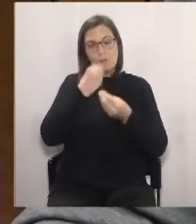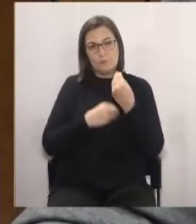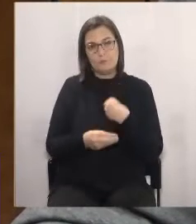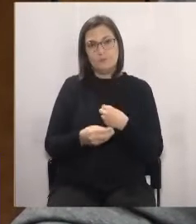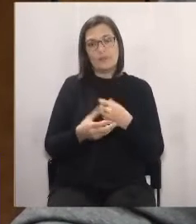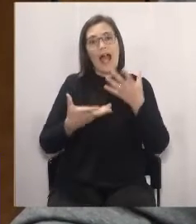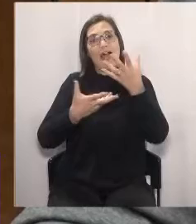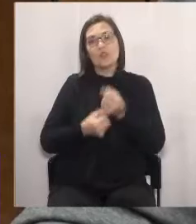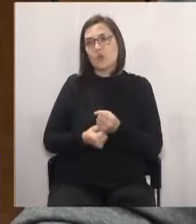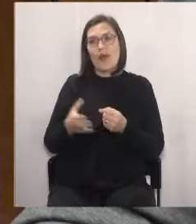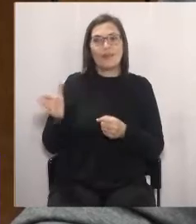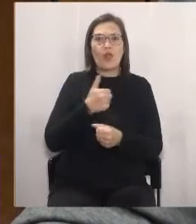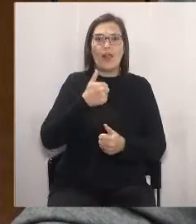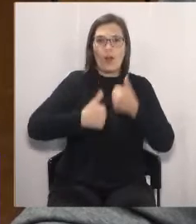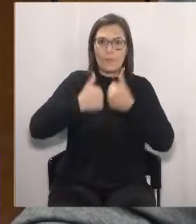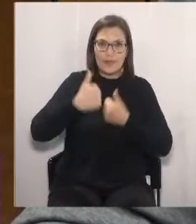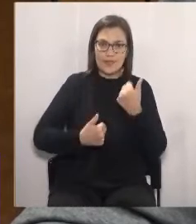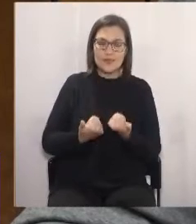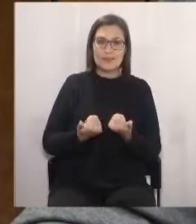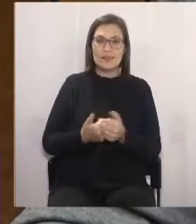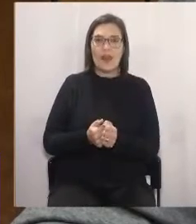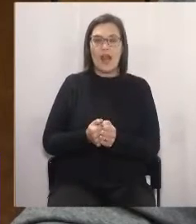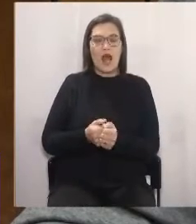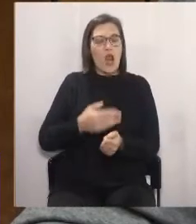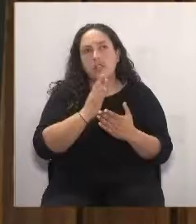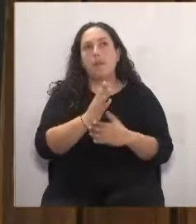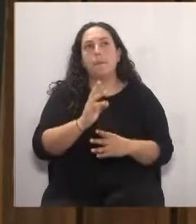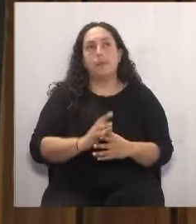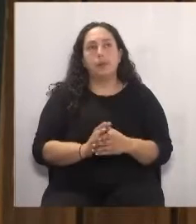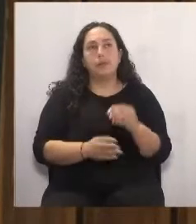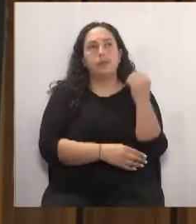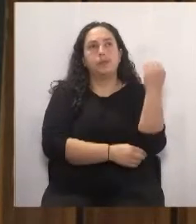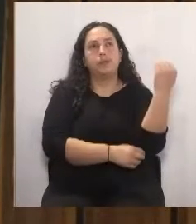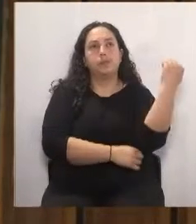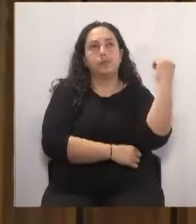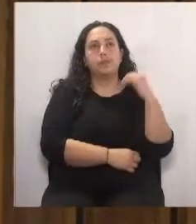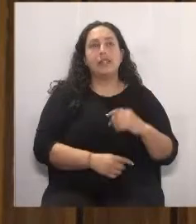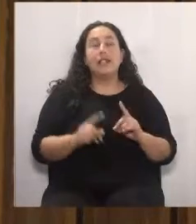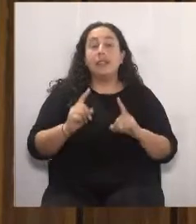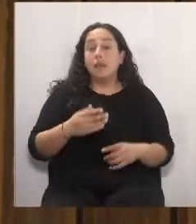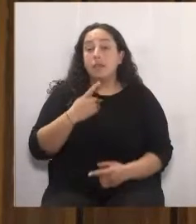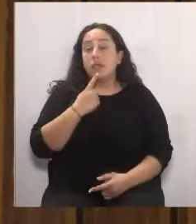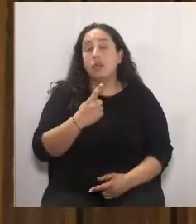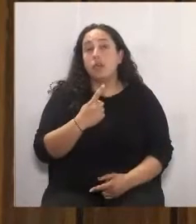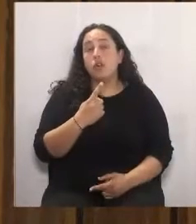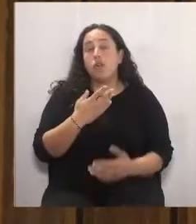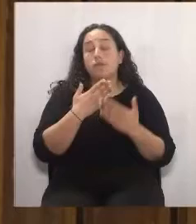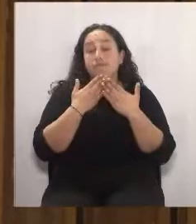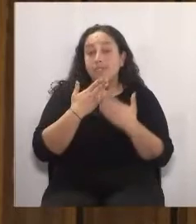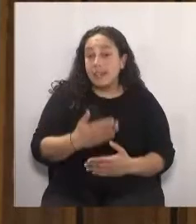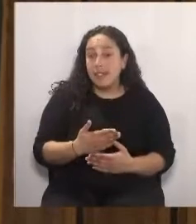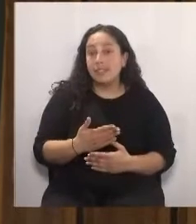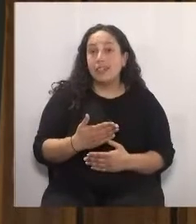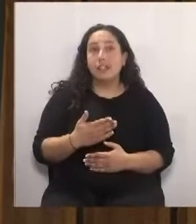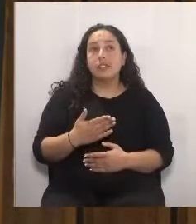ayuda para todas mis competencias, y yo de eso no me olvido nunca. Y agradezco mucho el reconocimiento que hoy